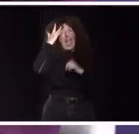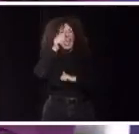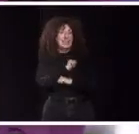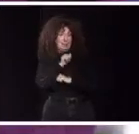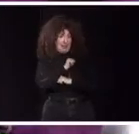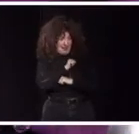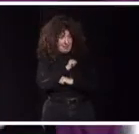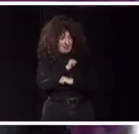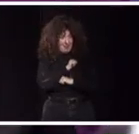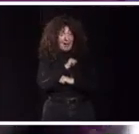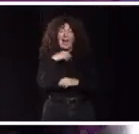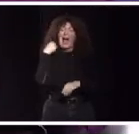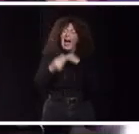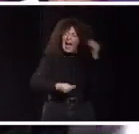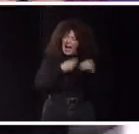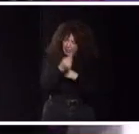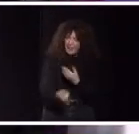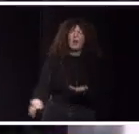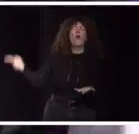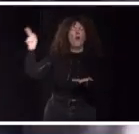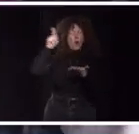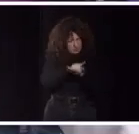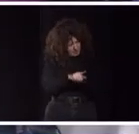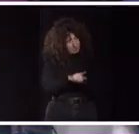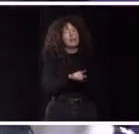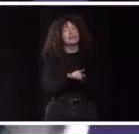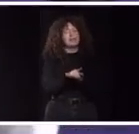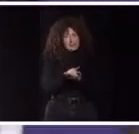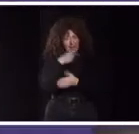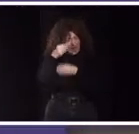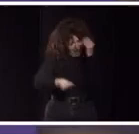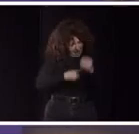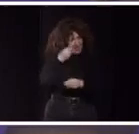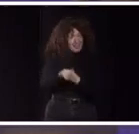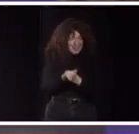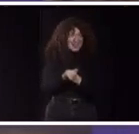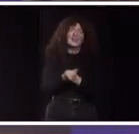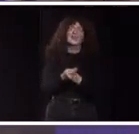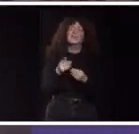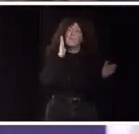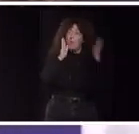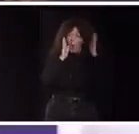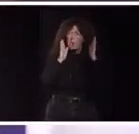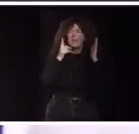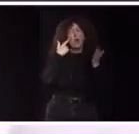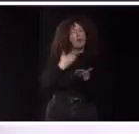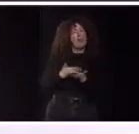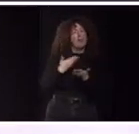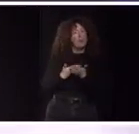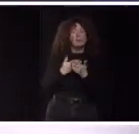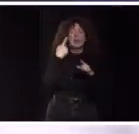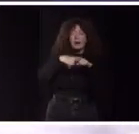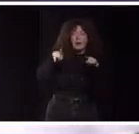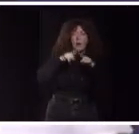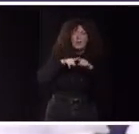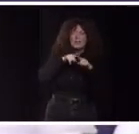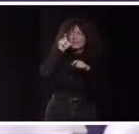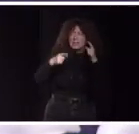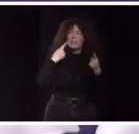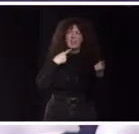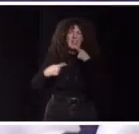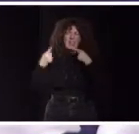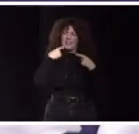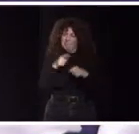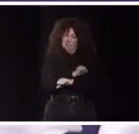a hacerlo una vez más. Es el momento de volver a demostrar que cuando todo el mundo nos dice que algo